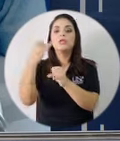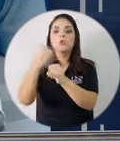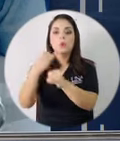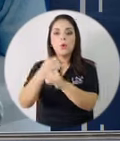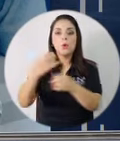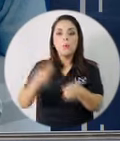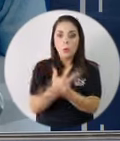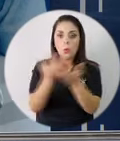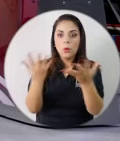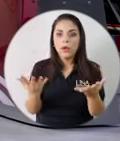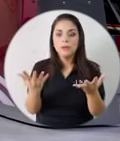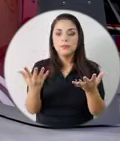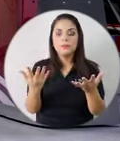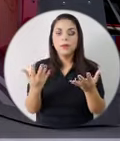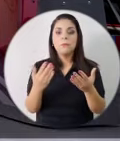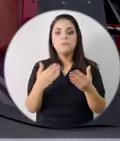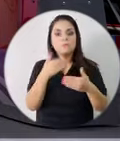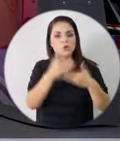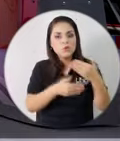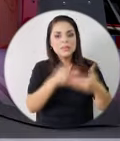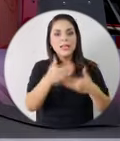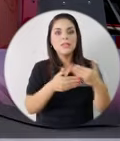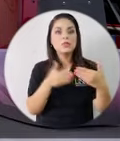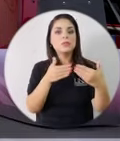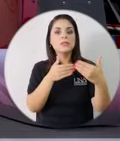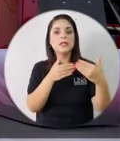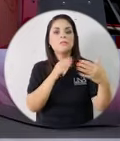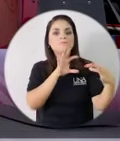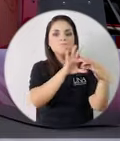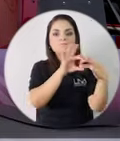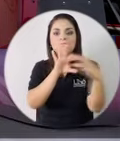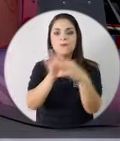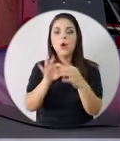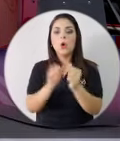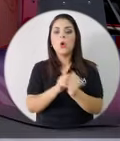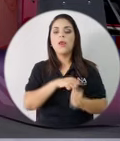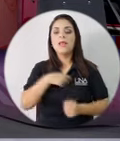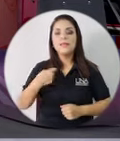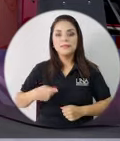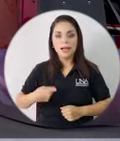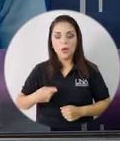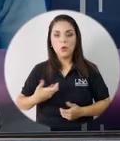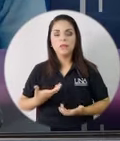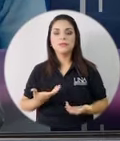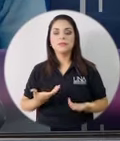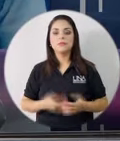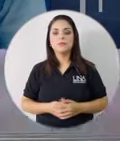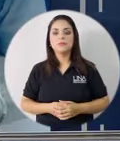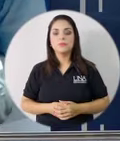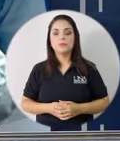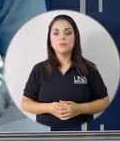pública, está en procesos de incidencia con personas legisladoras,